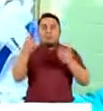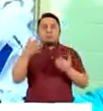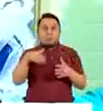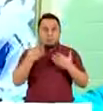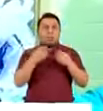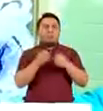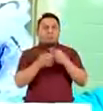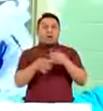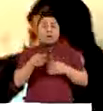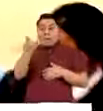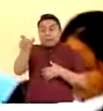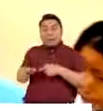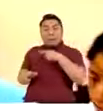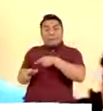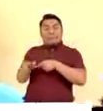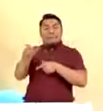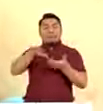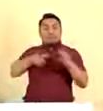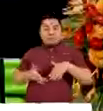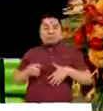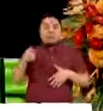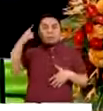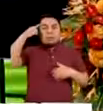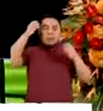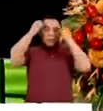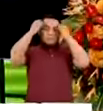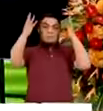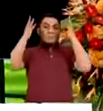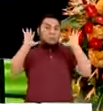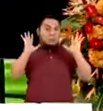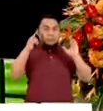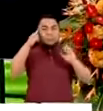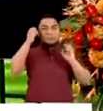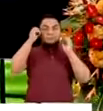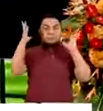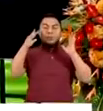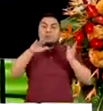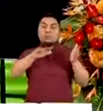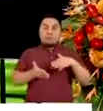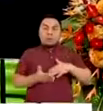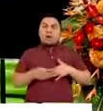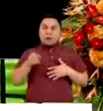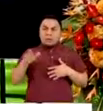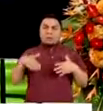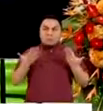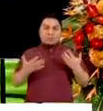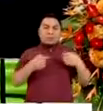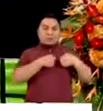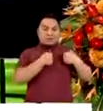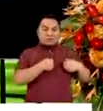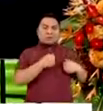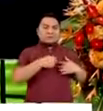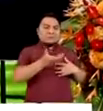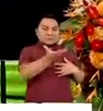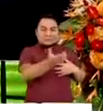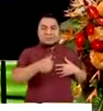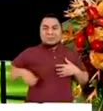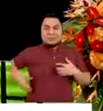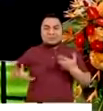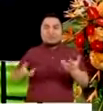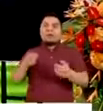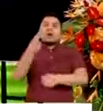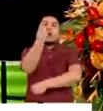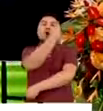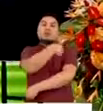Una persona muere cuando muere el cerebro. Es la única forma. Para que pueda hacerse el procedimiento de trasplante, tiene que haber sucedido en un